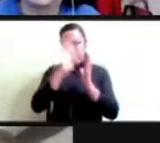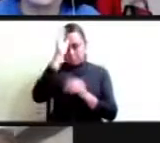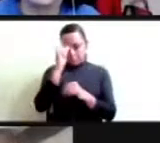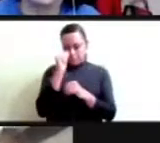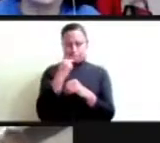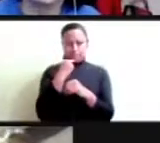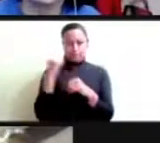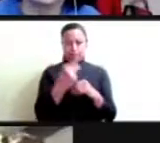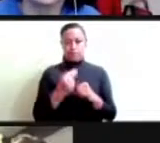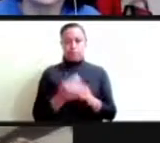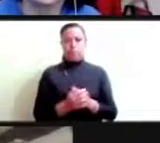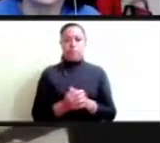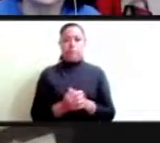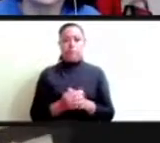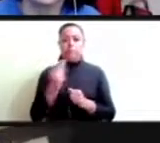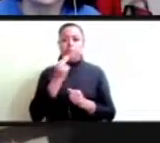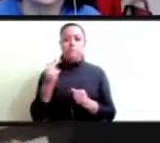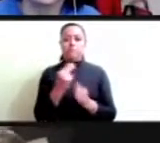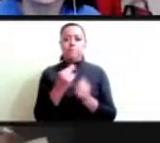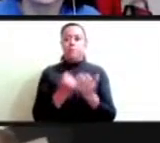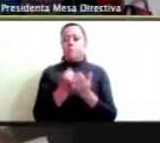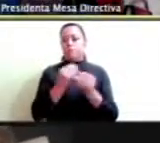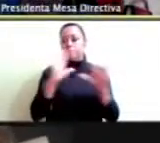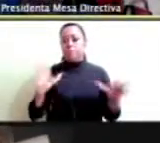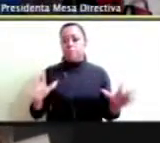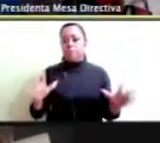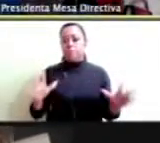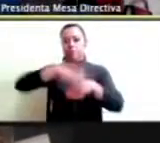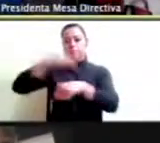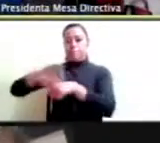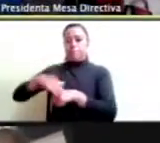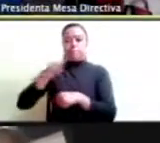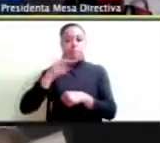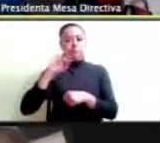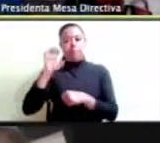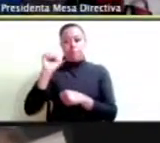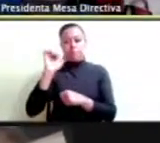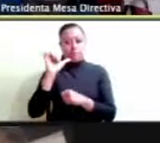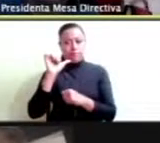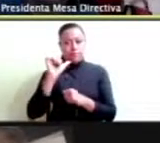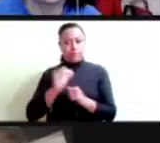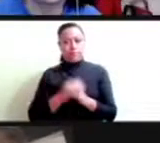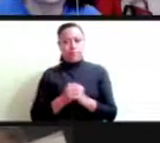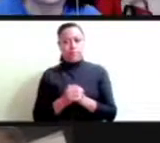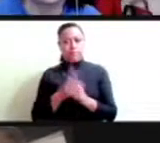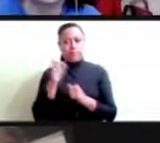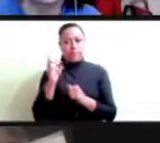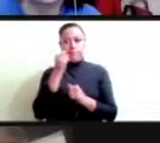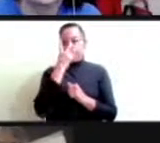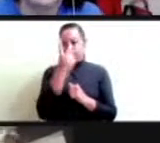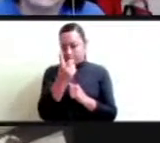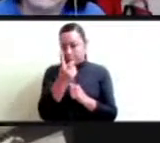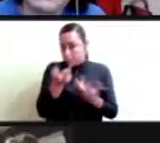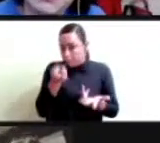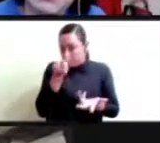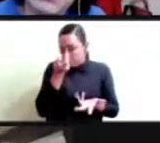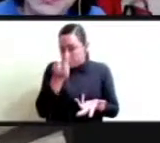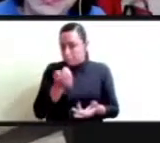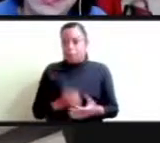resolución son llamadas a misa. Textualmente así lo señaló la diputada Marta Ávila.